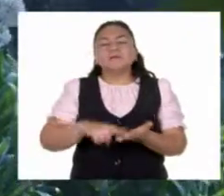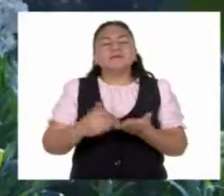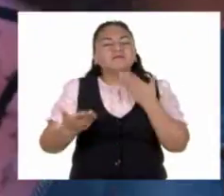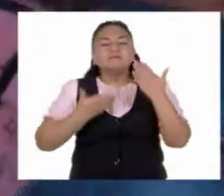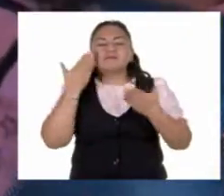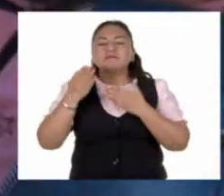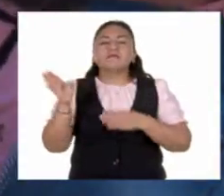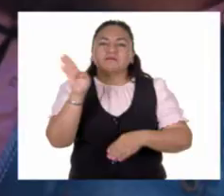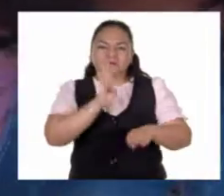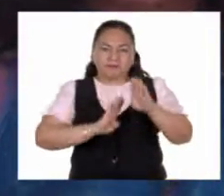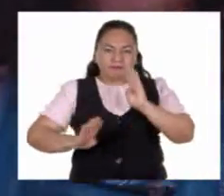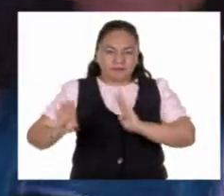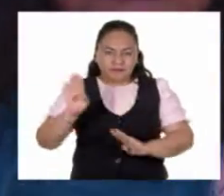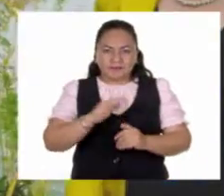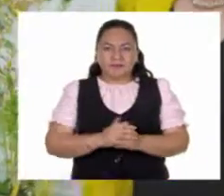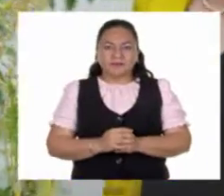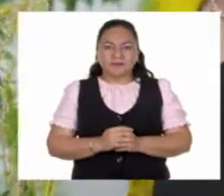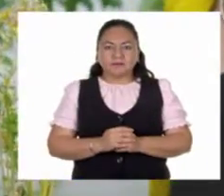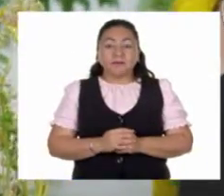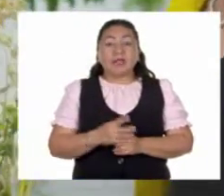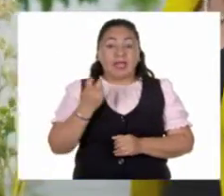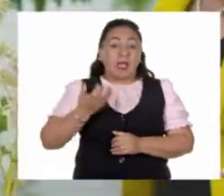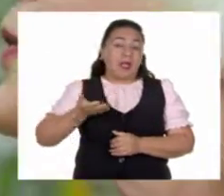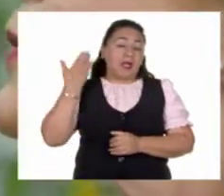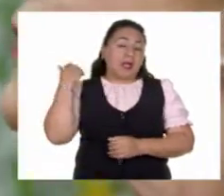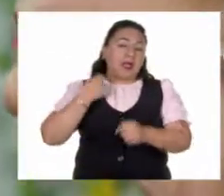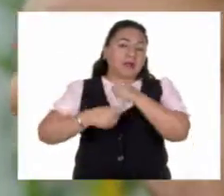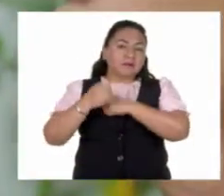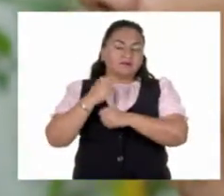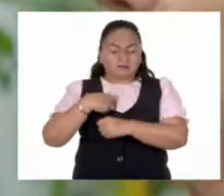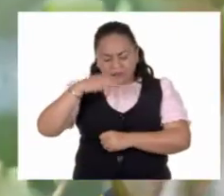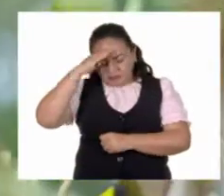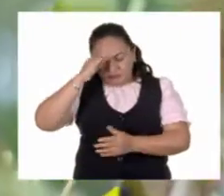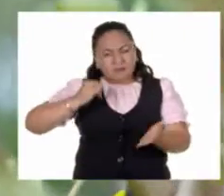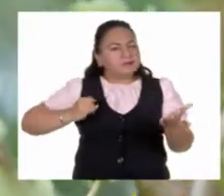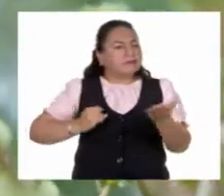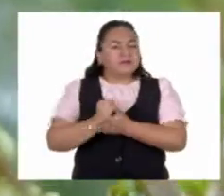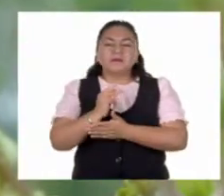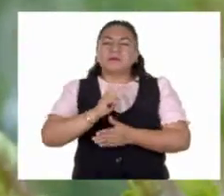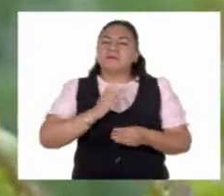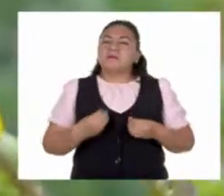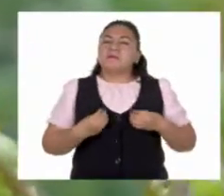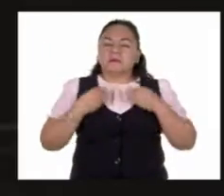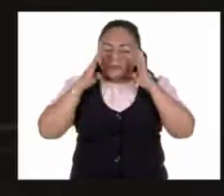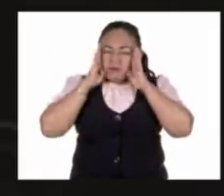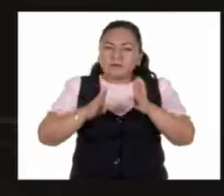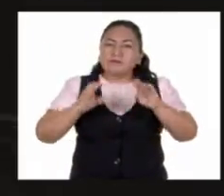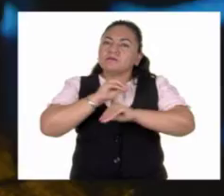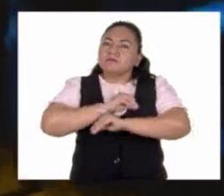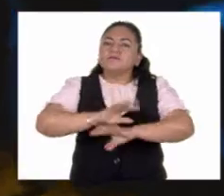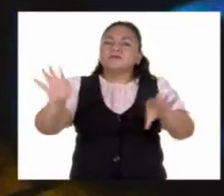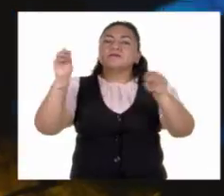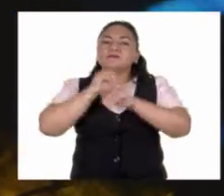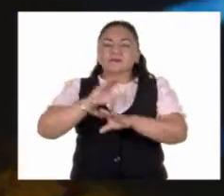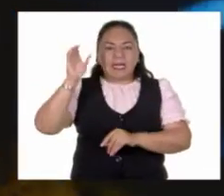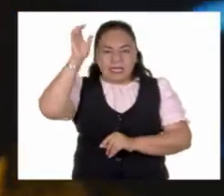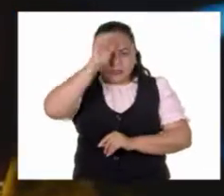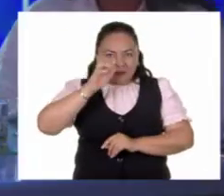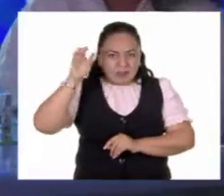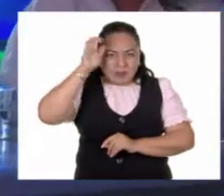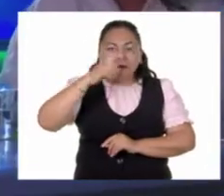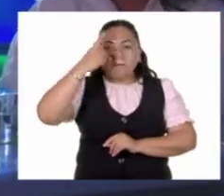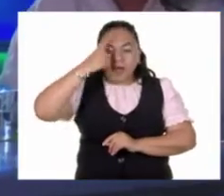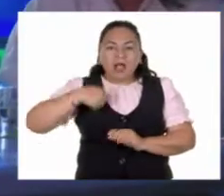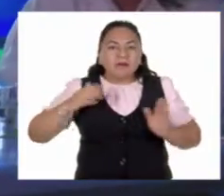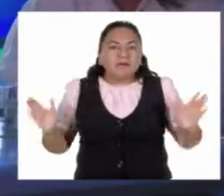estudiar biología. Desde hace unos años, decidí dedicarle mi vida a la divulgación de la ciencia para tratar